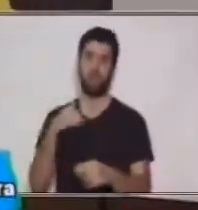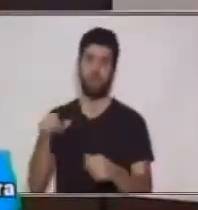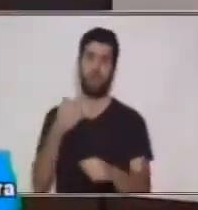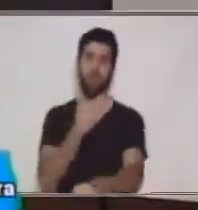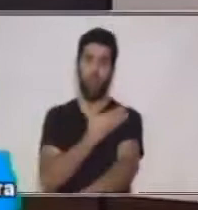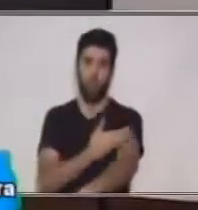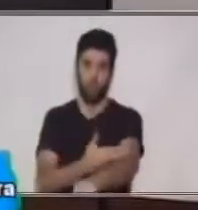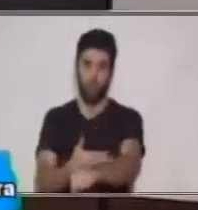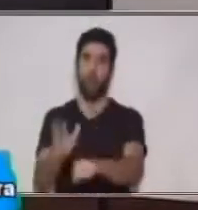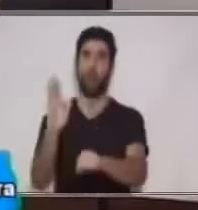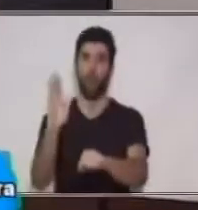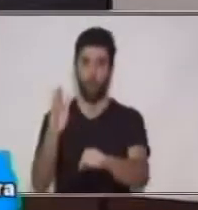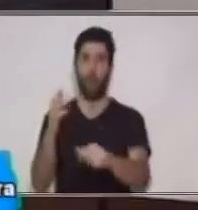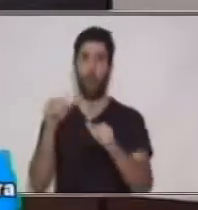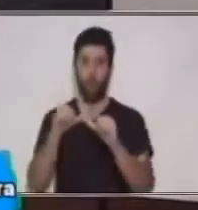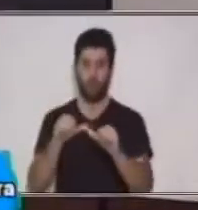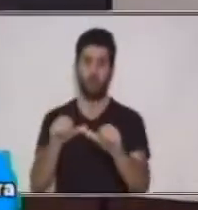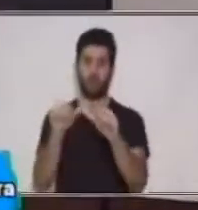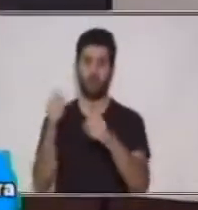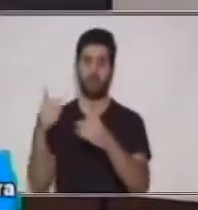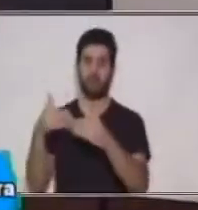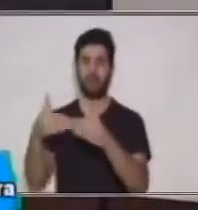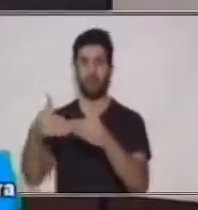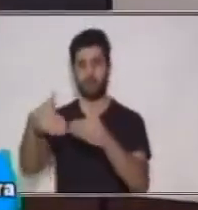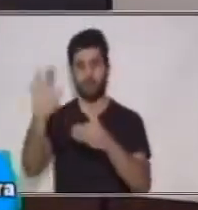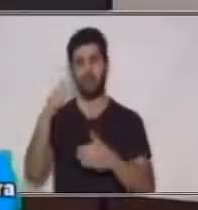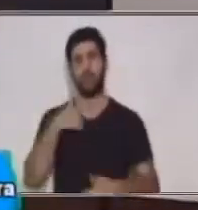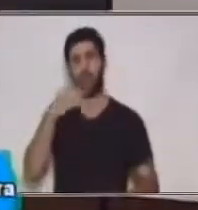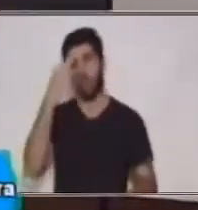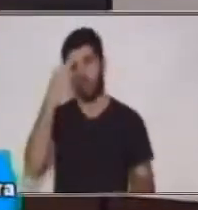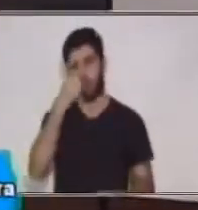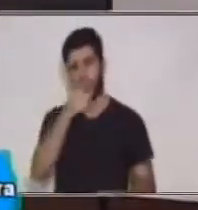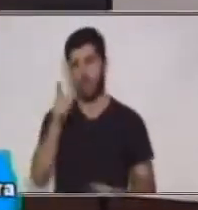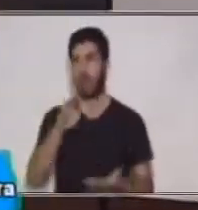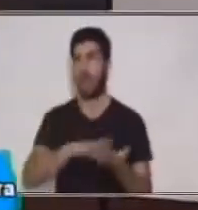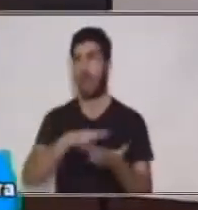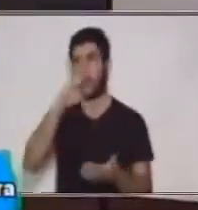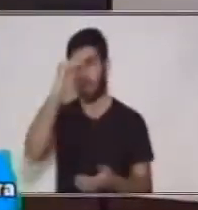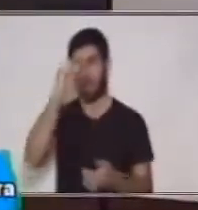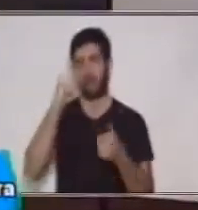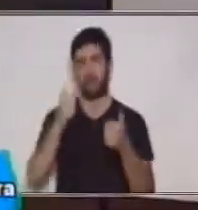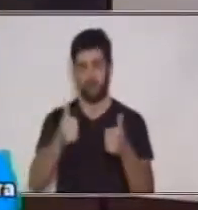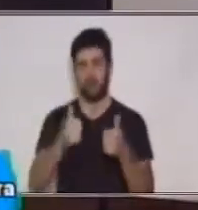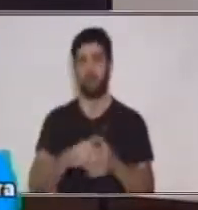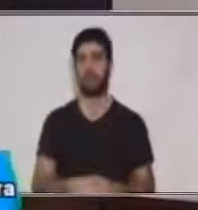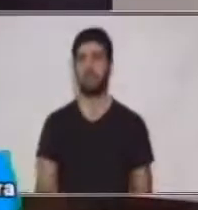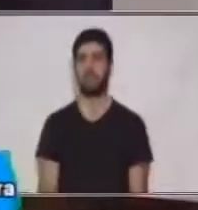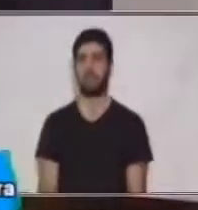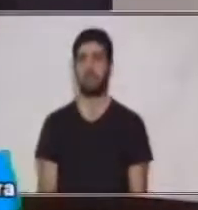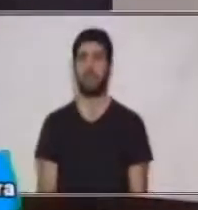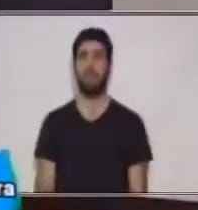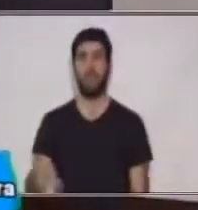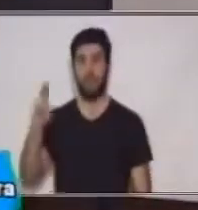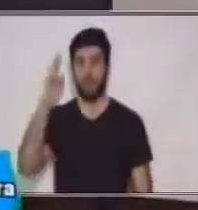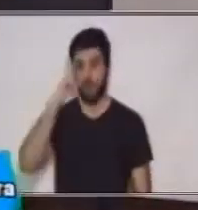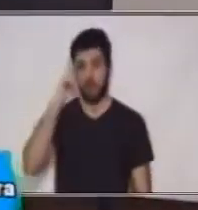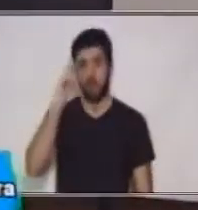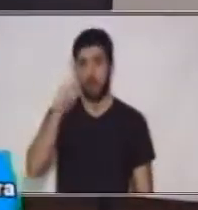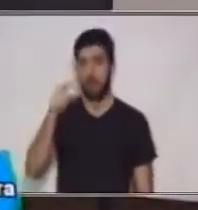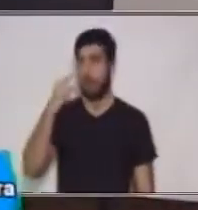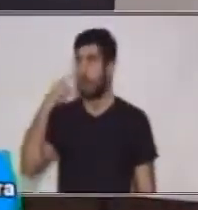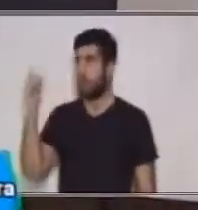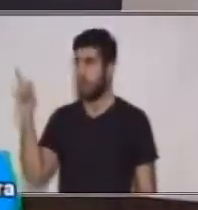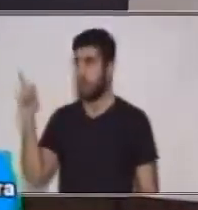estas clases que son muy bonitas, muy amenas y yo sé que tú estás aprendiendo en casa. Te recuerdo que termines este ejercicio